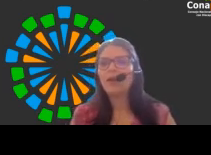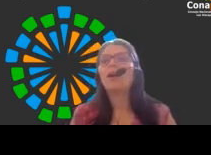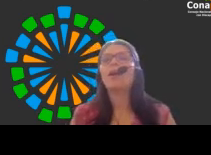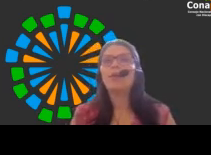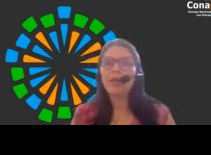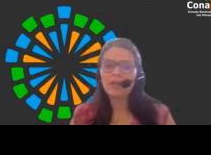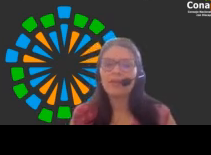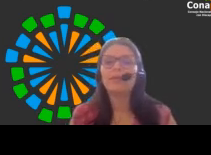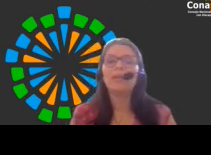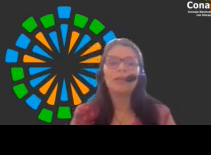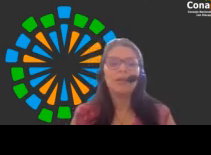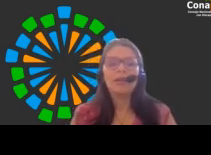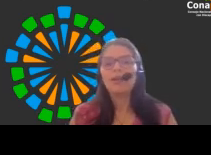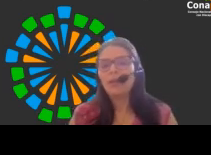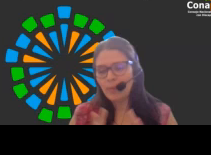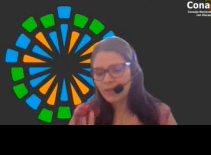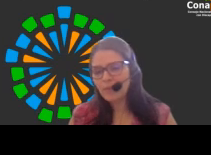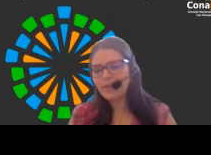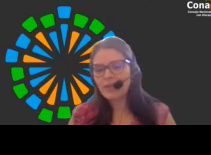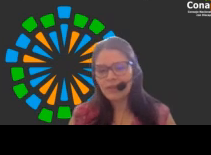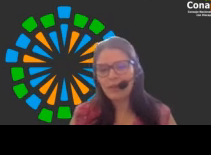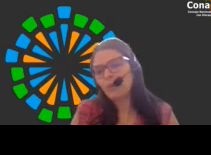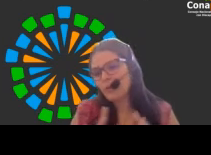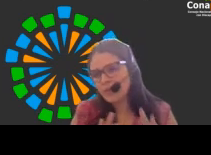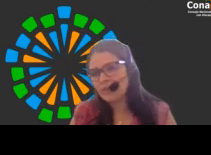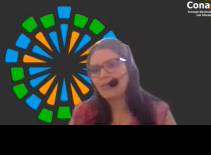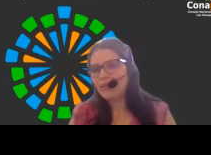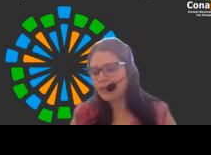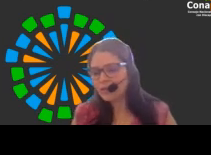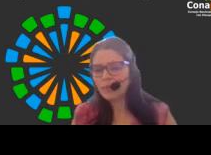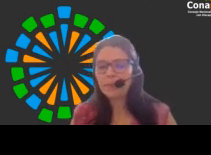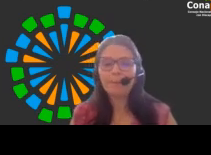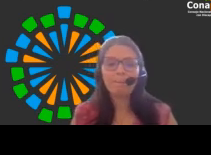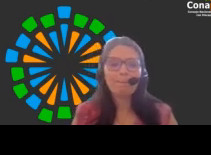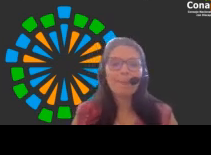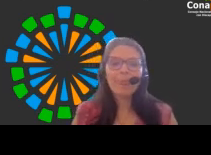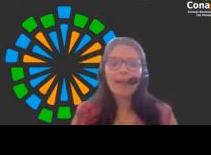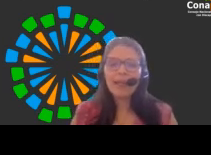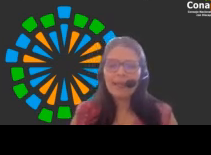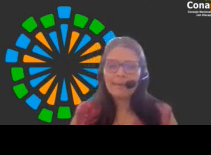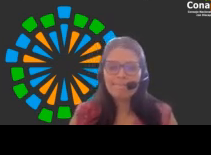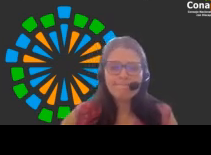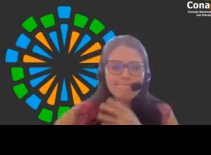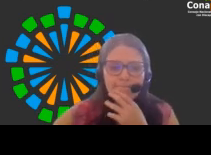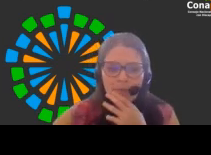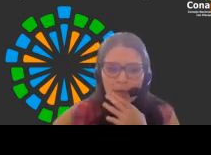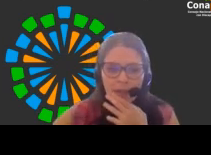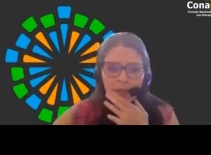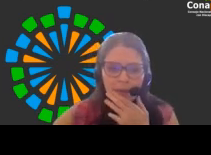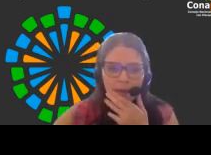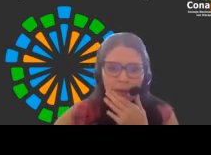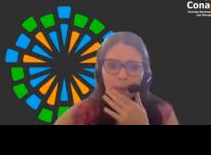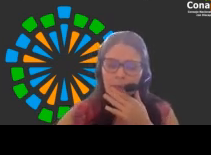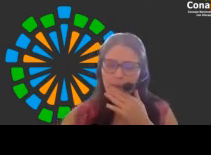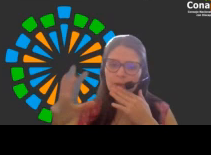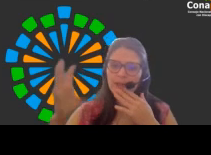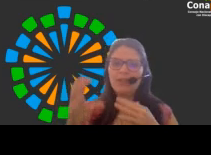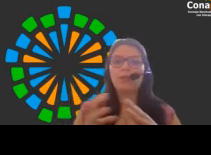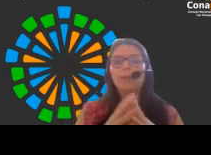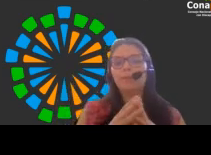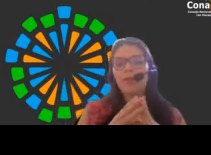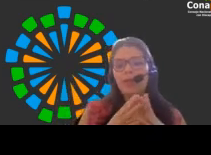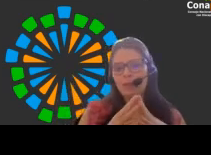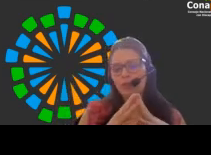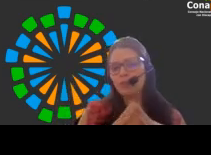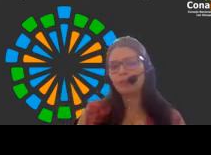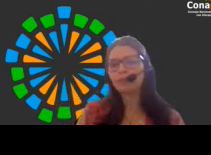forma Ah okay está bien y vamos a ver más adelante Cómo haces esa interacción creo que aquí había como un